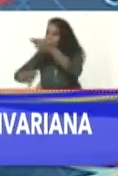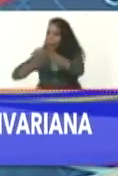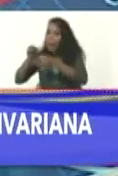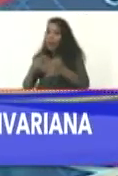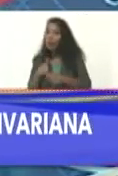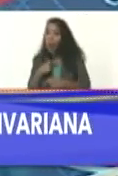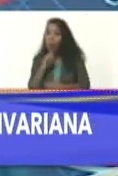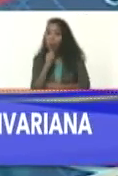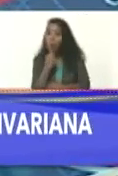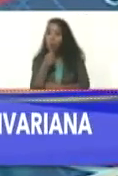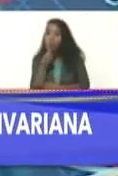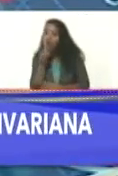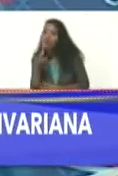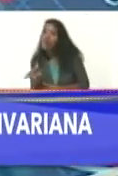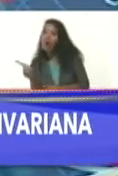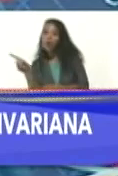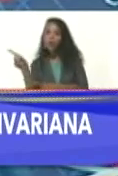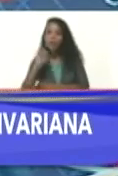a más nadie.